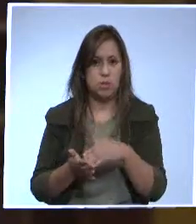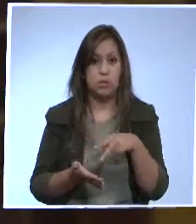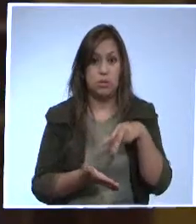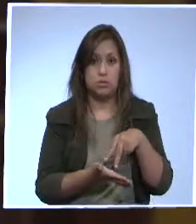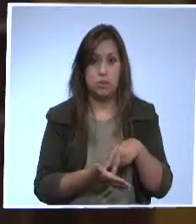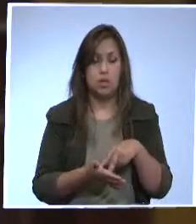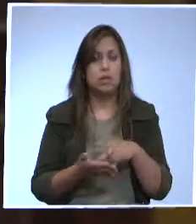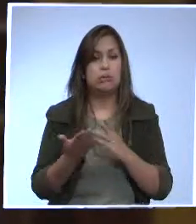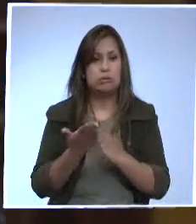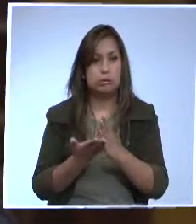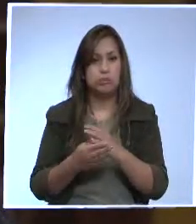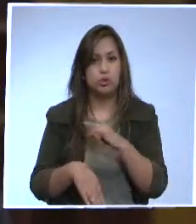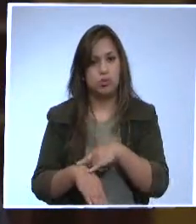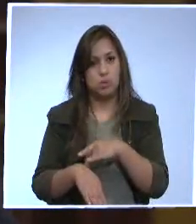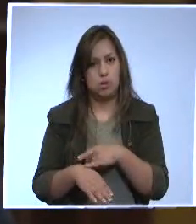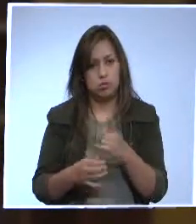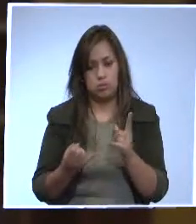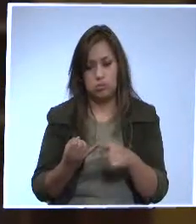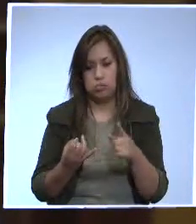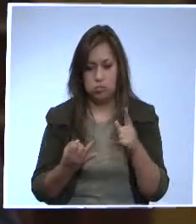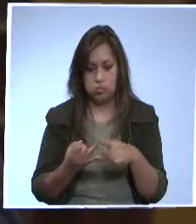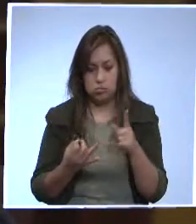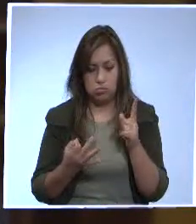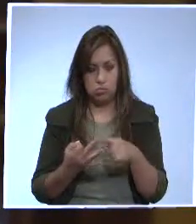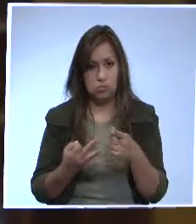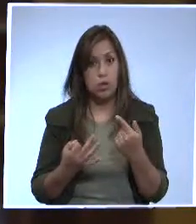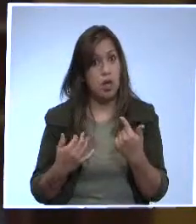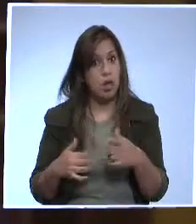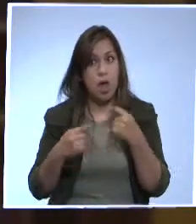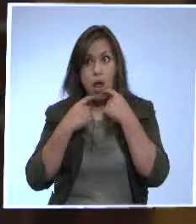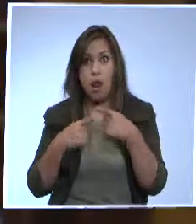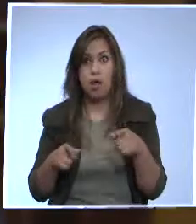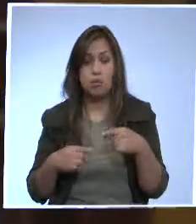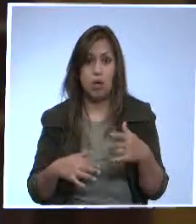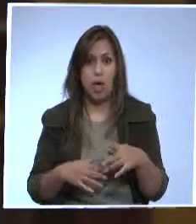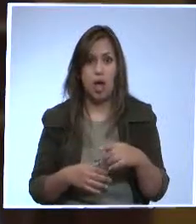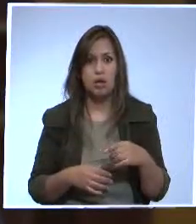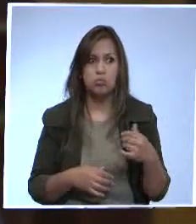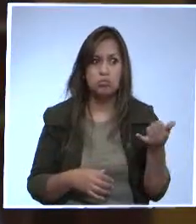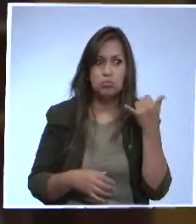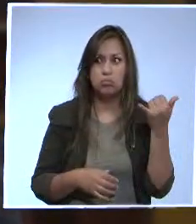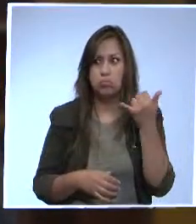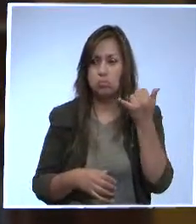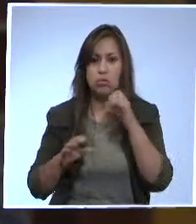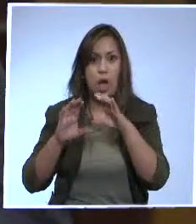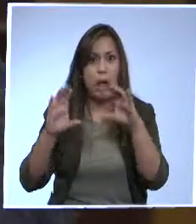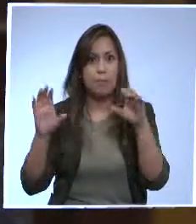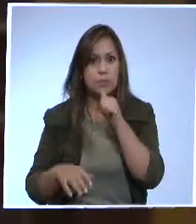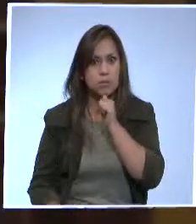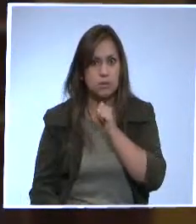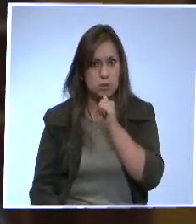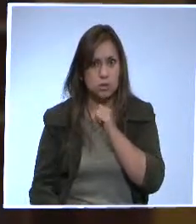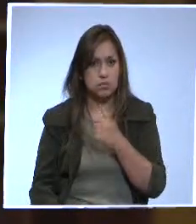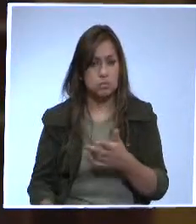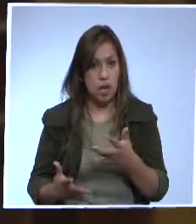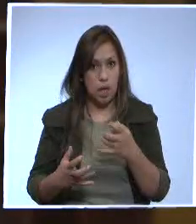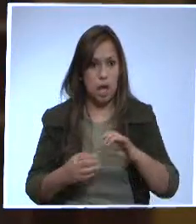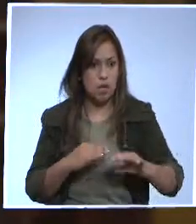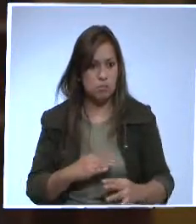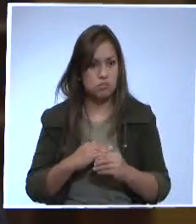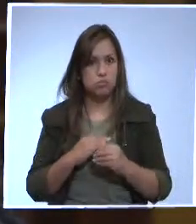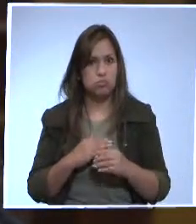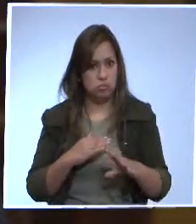higiénicos y desde el día que hicimos de lanzamiento ya me han escrito entramado que están buscando empresas privadas que quieren ser parte y